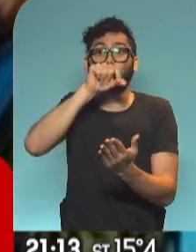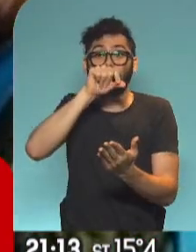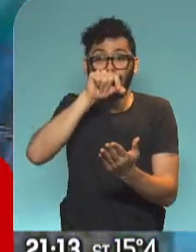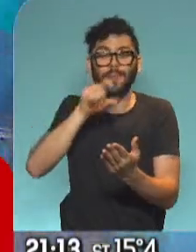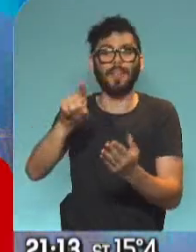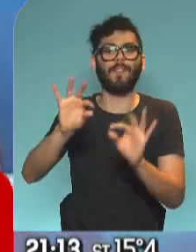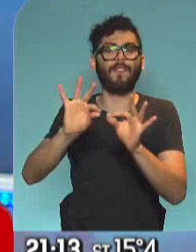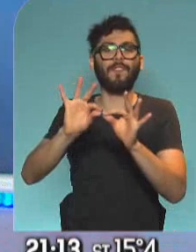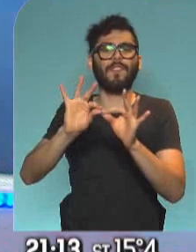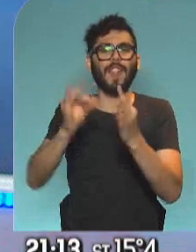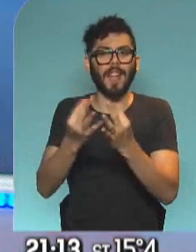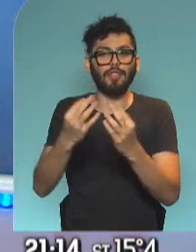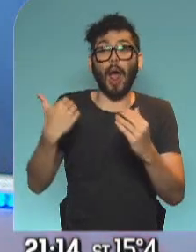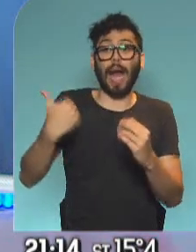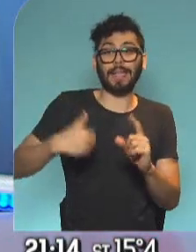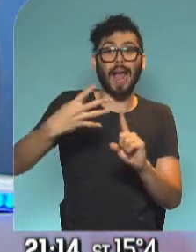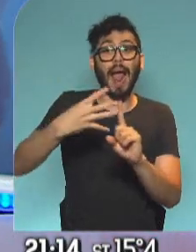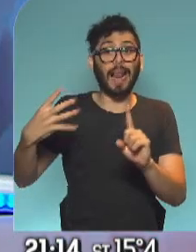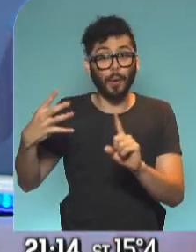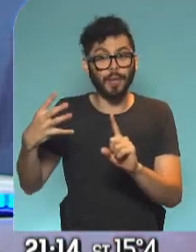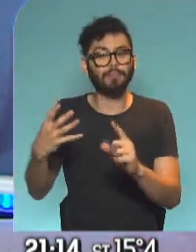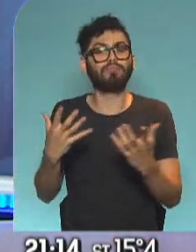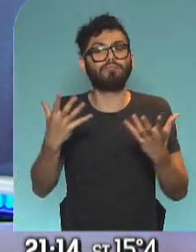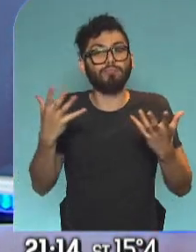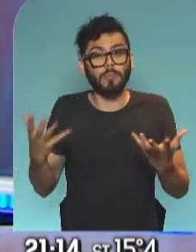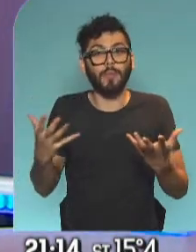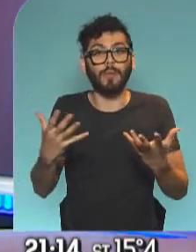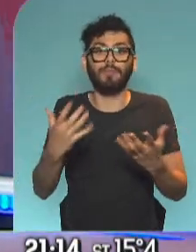la Federación Argentina LGBT se puede llegar entonces a ver este texto.